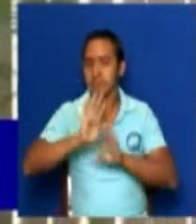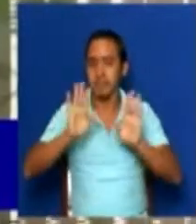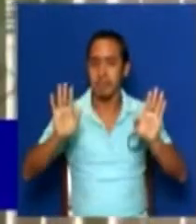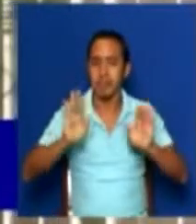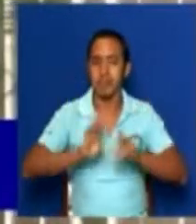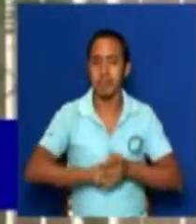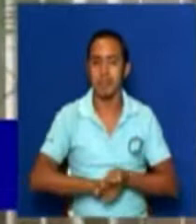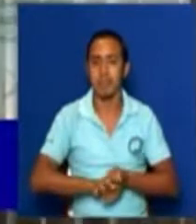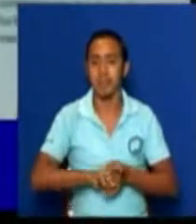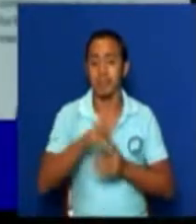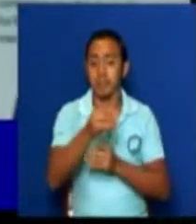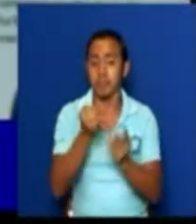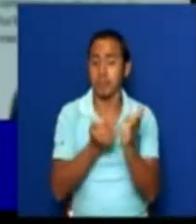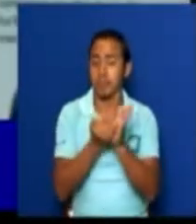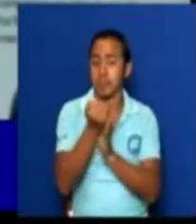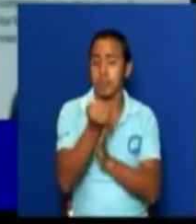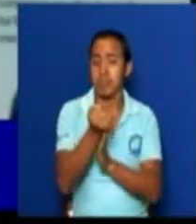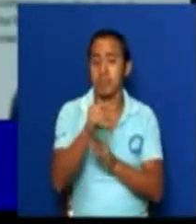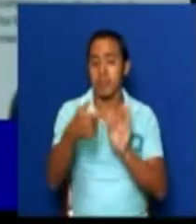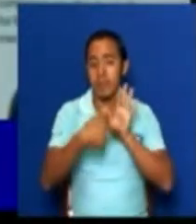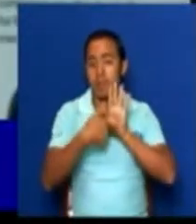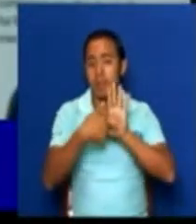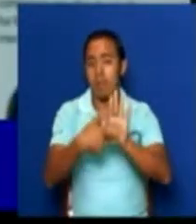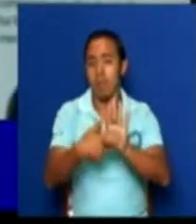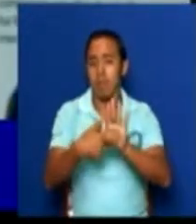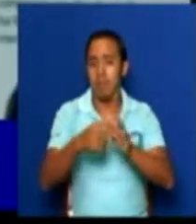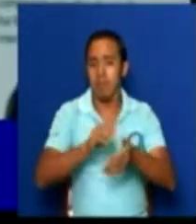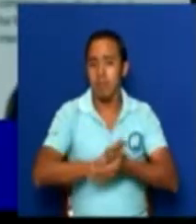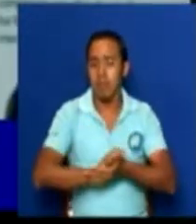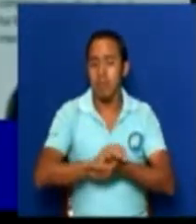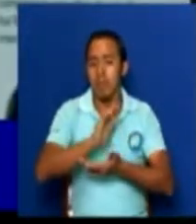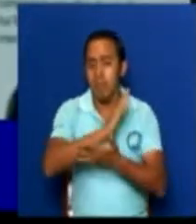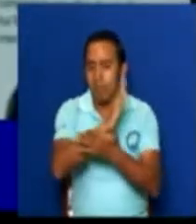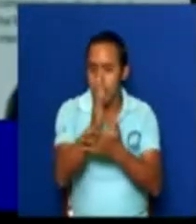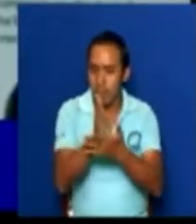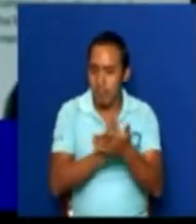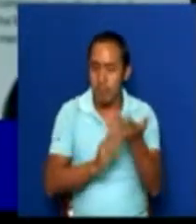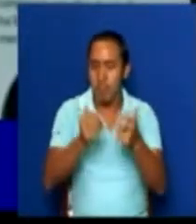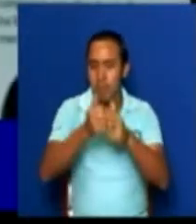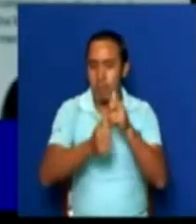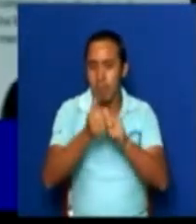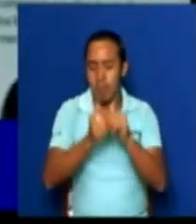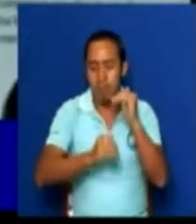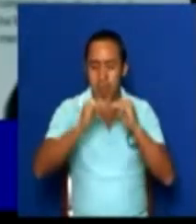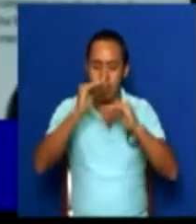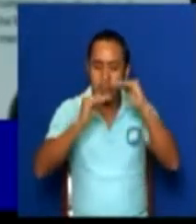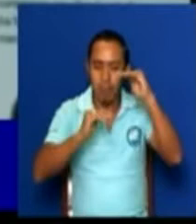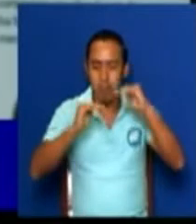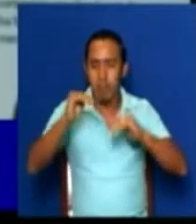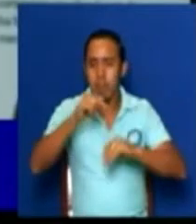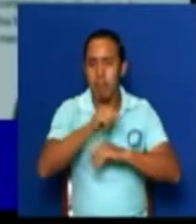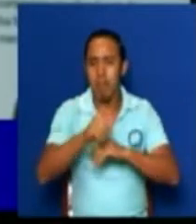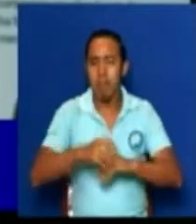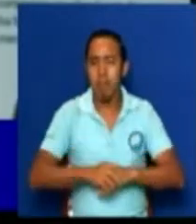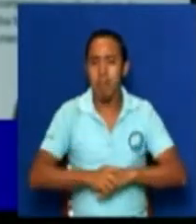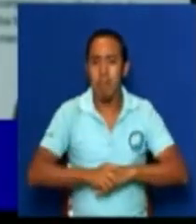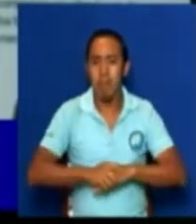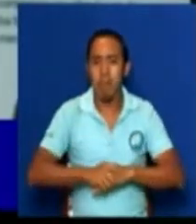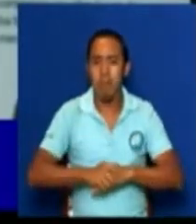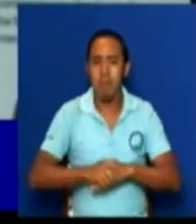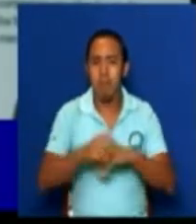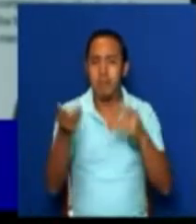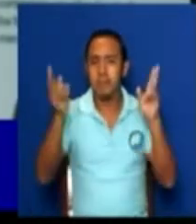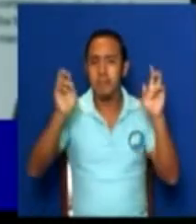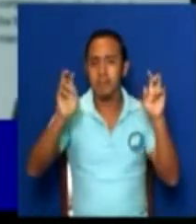También ese estudio señala algunos desajustes por calificaciones. En